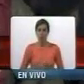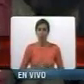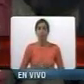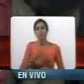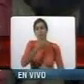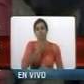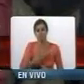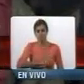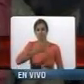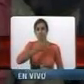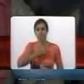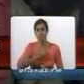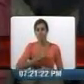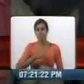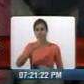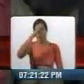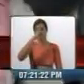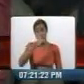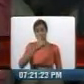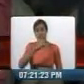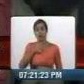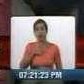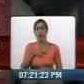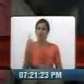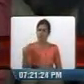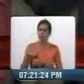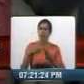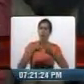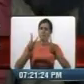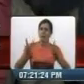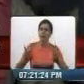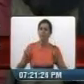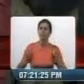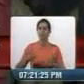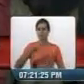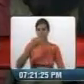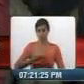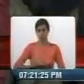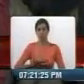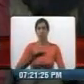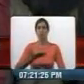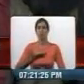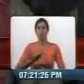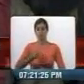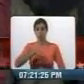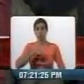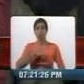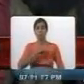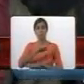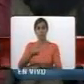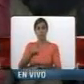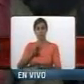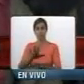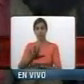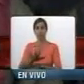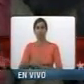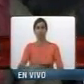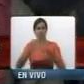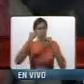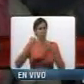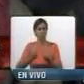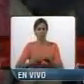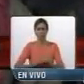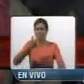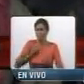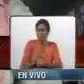paciencia, a que haya paz, cordura. Nosotros hemos ordenado intensificar las